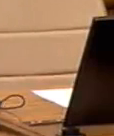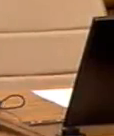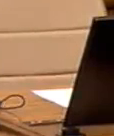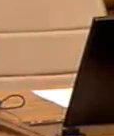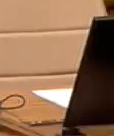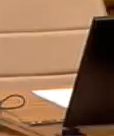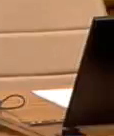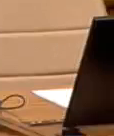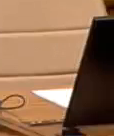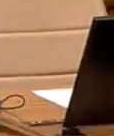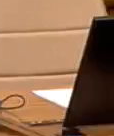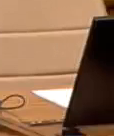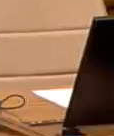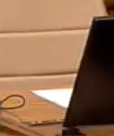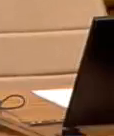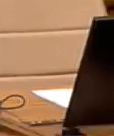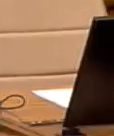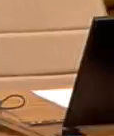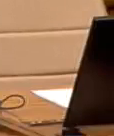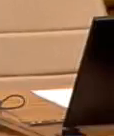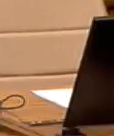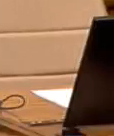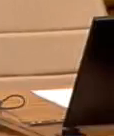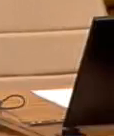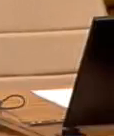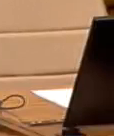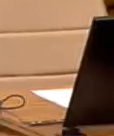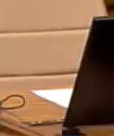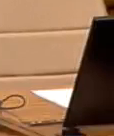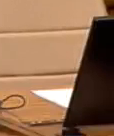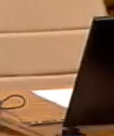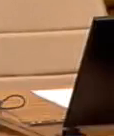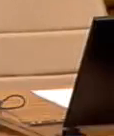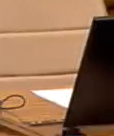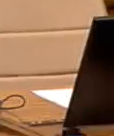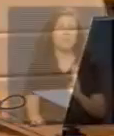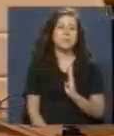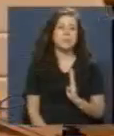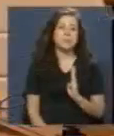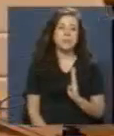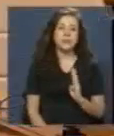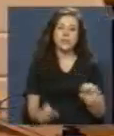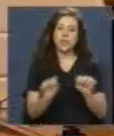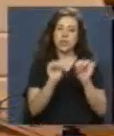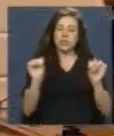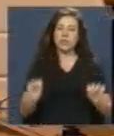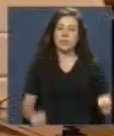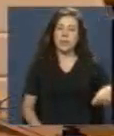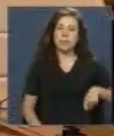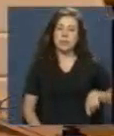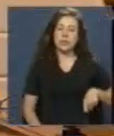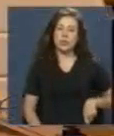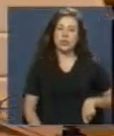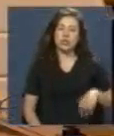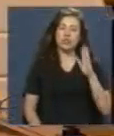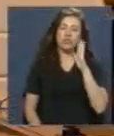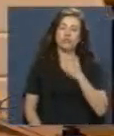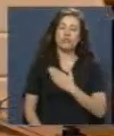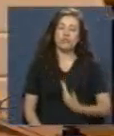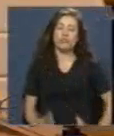podemos votar este proyecto que mejora y establece nuevos beneficios en el sistema de pensiones